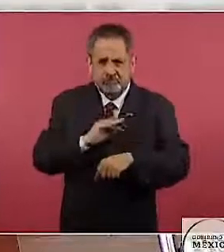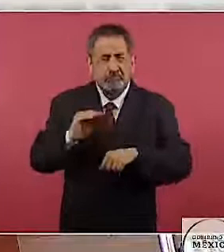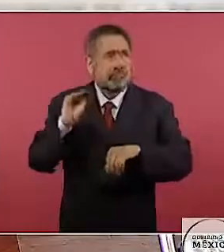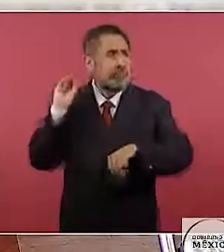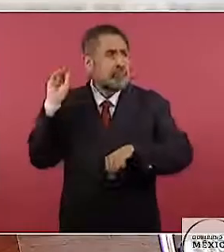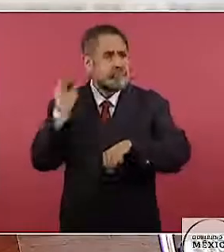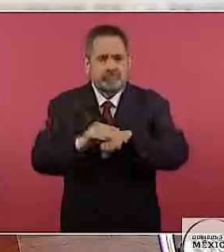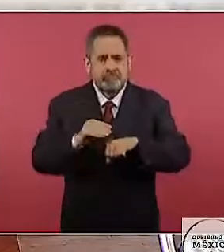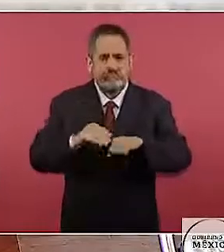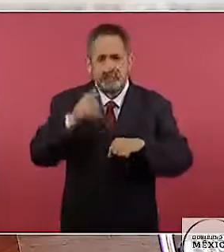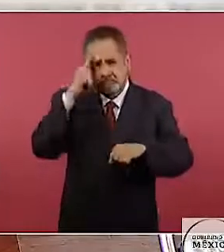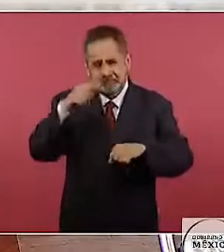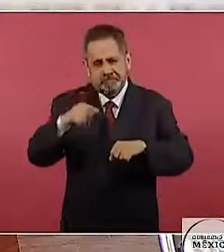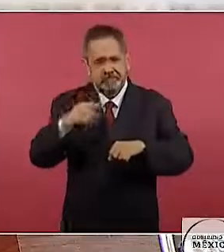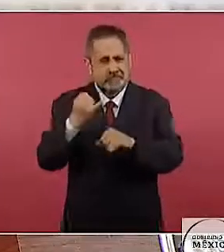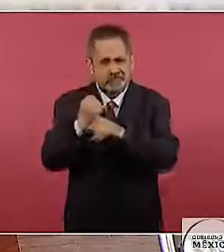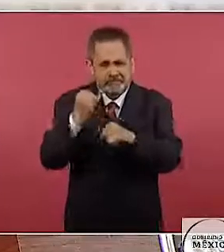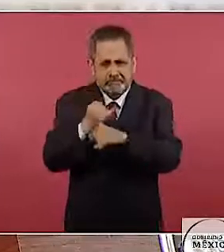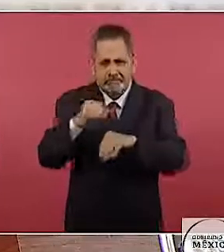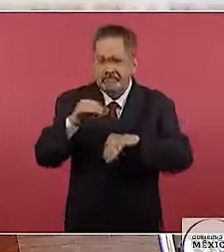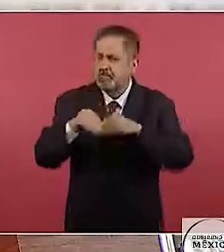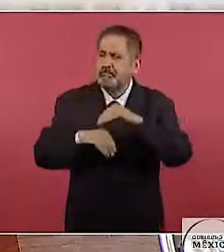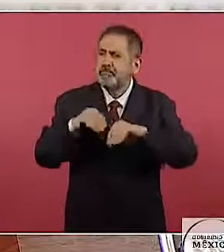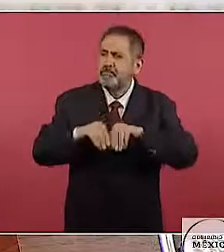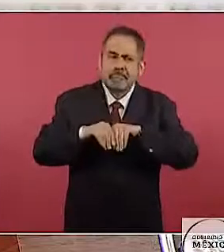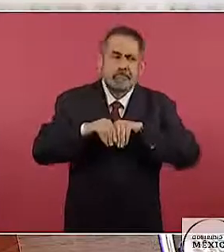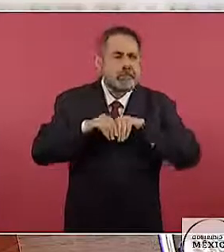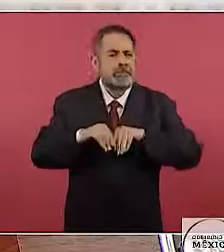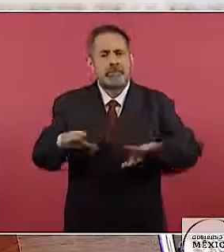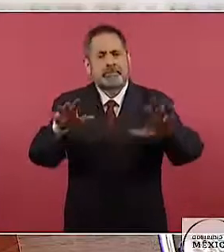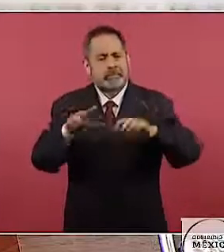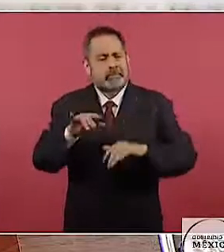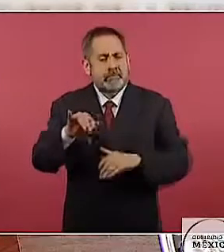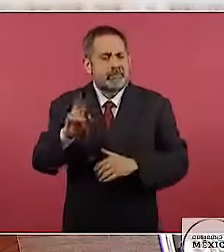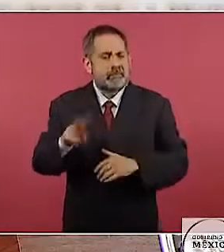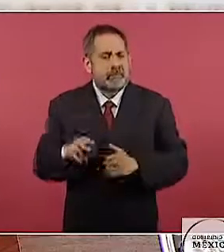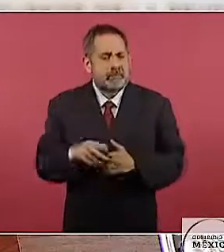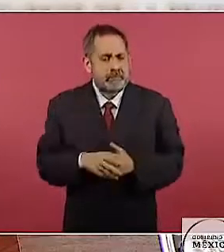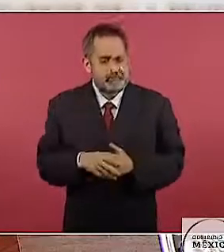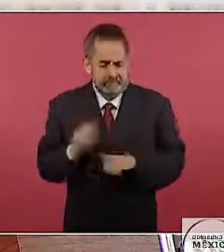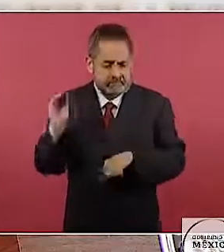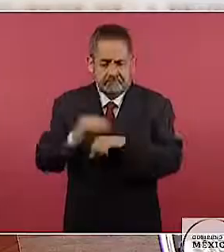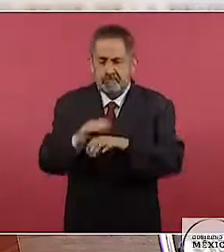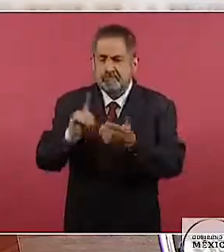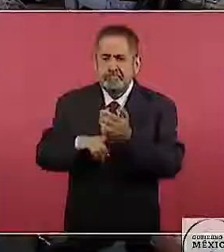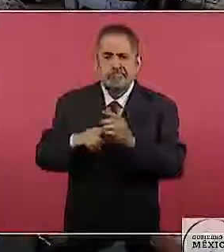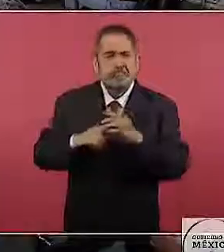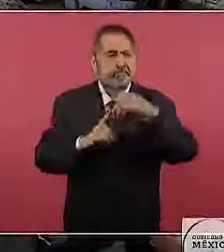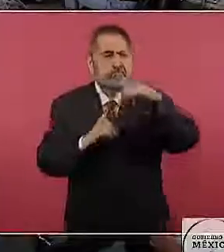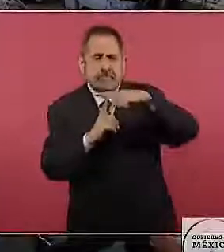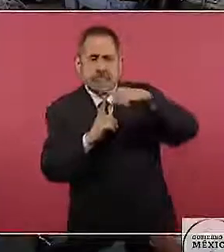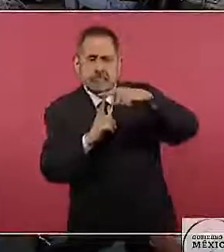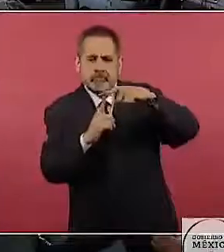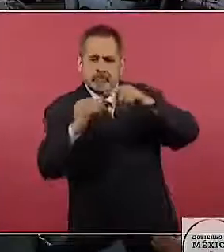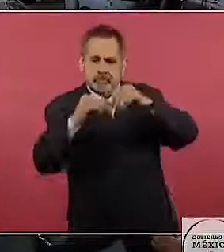equipos y vamos a instalar antenas.